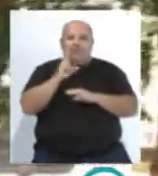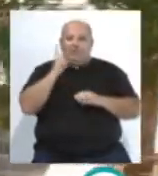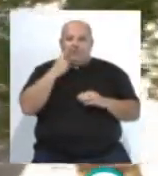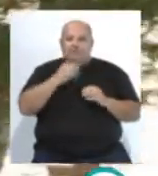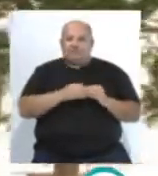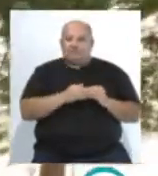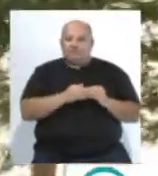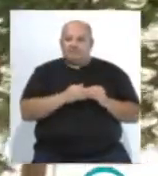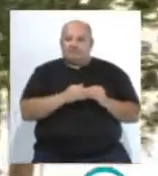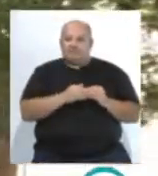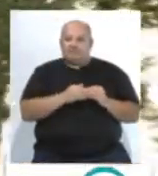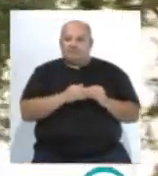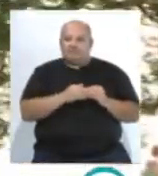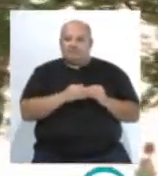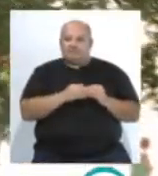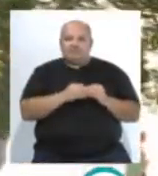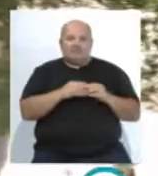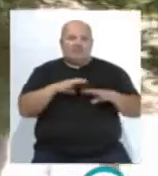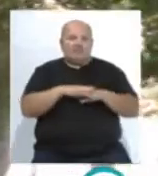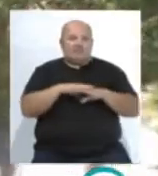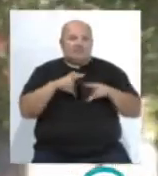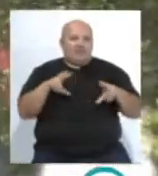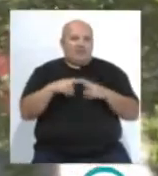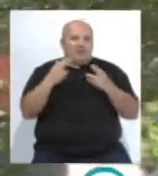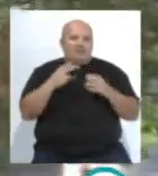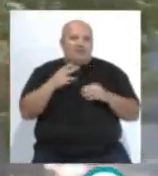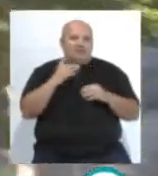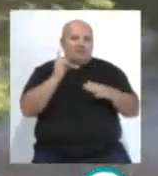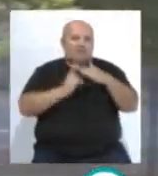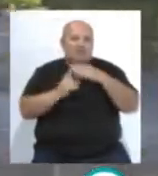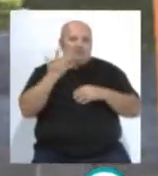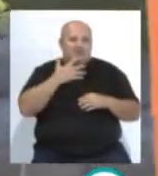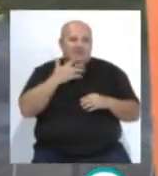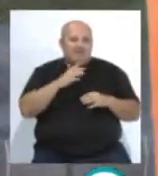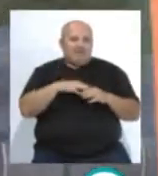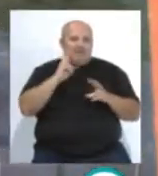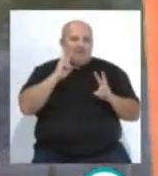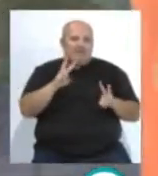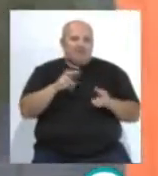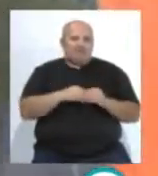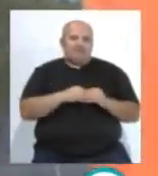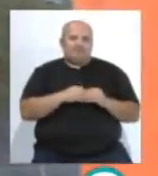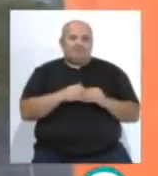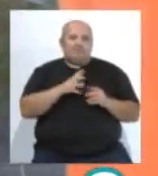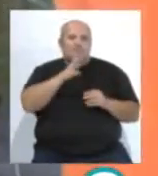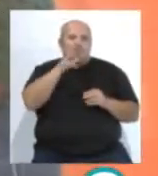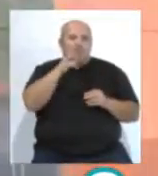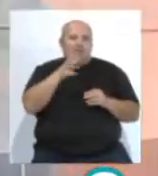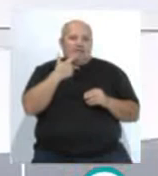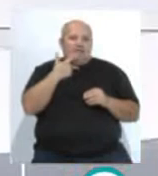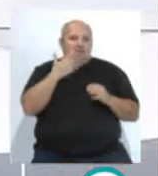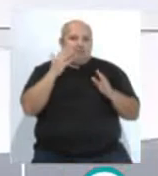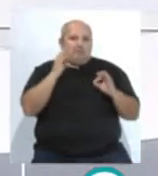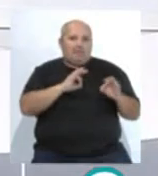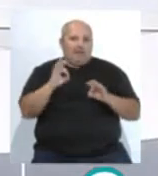situación y, bueno, y la pusimos en la red social del submarino amarillo, para, bueno, como un motivo de que ya